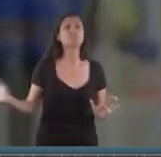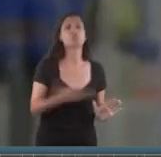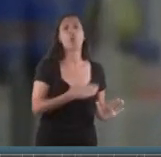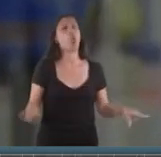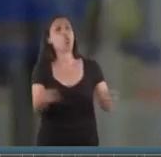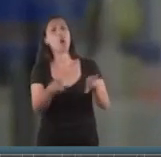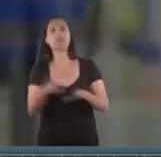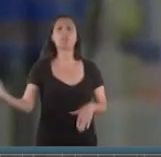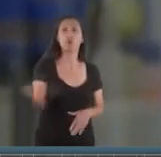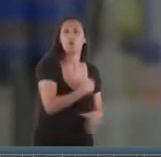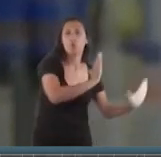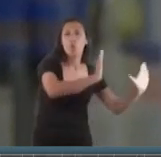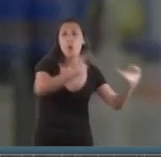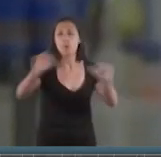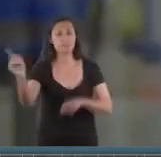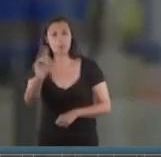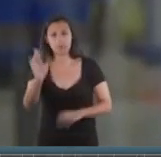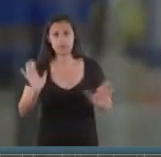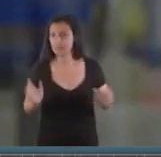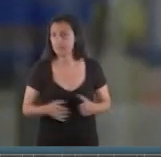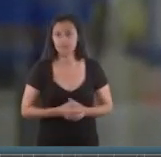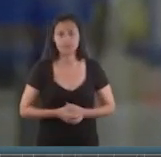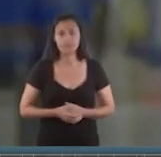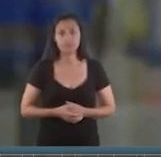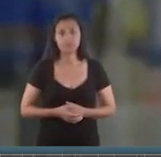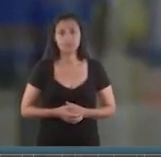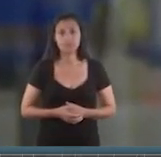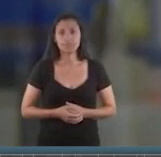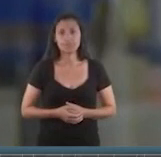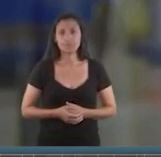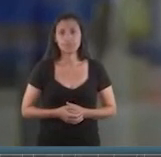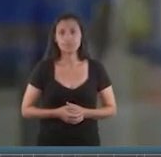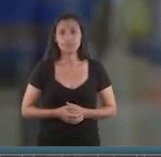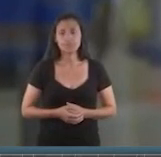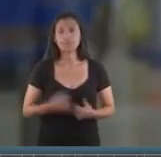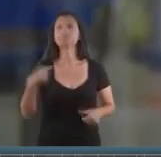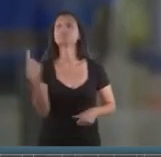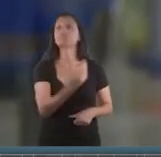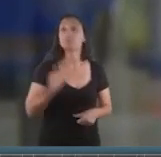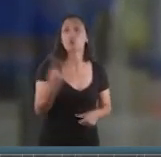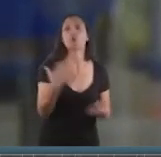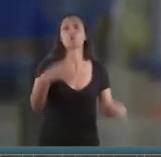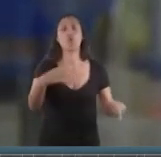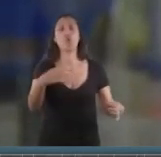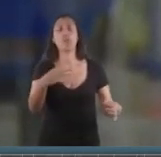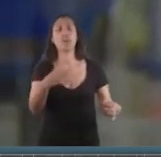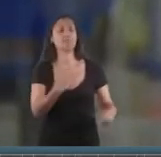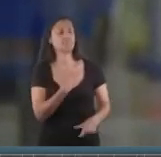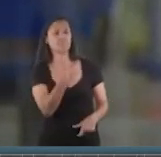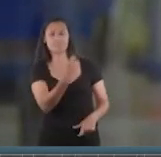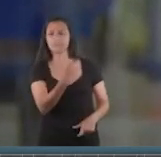Yo creo que esto viene muy bien, creo que es un acto de sinceramiento del presidente, hay que rescatarlo